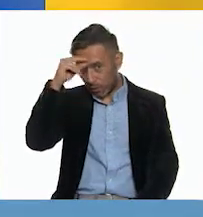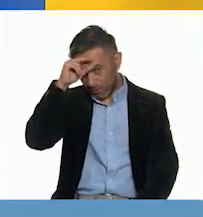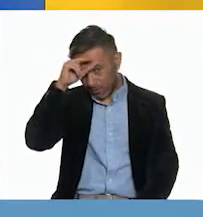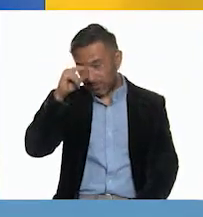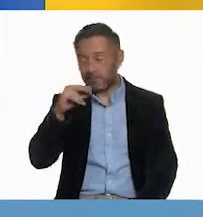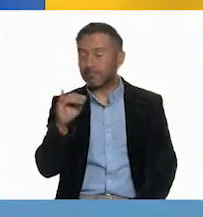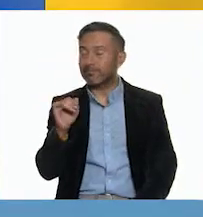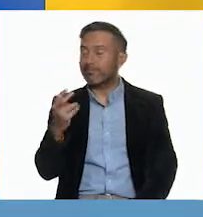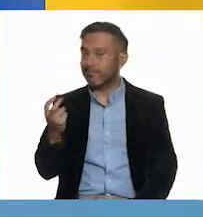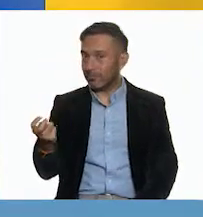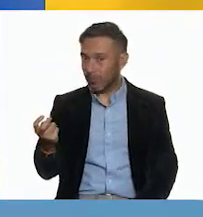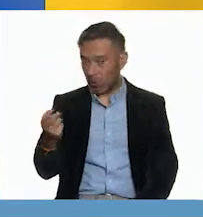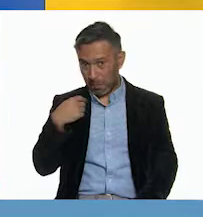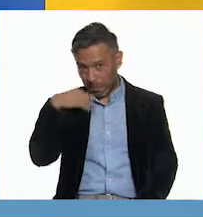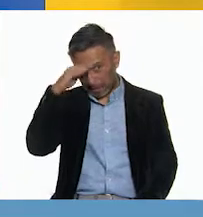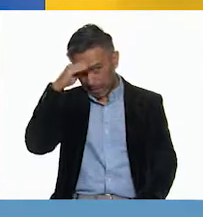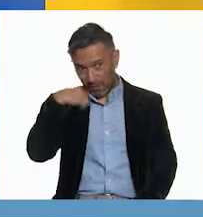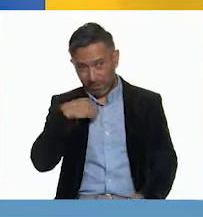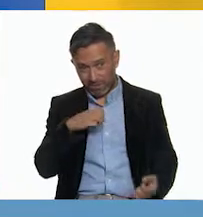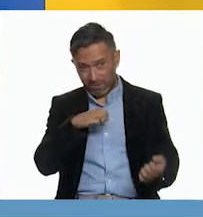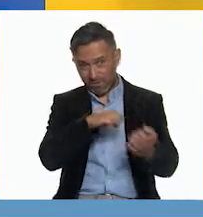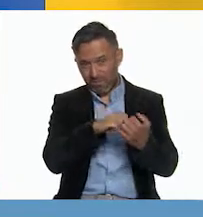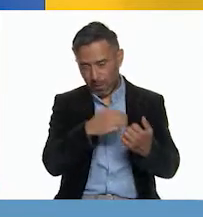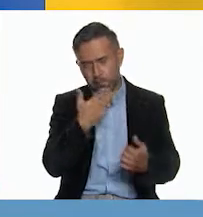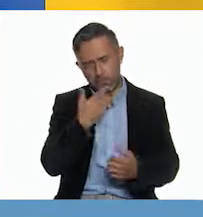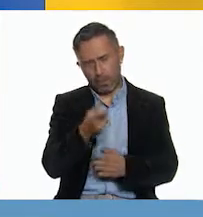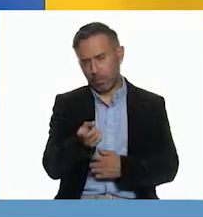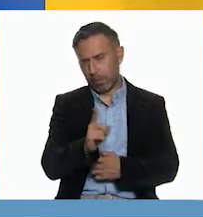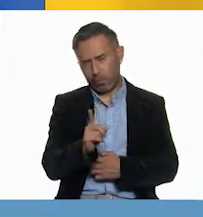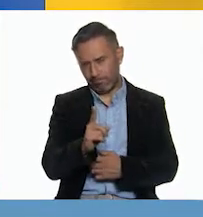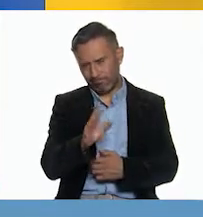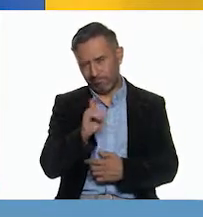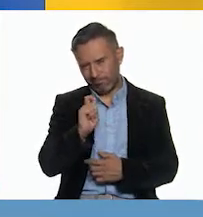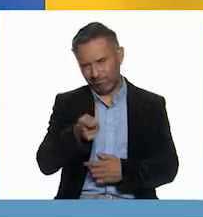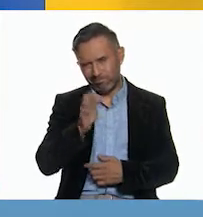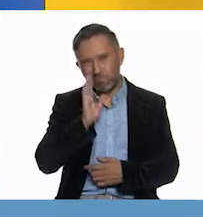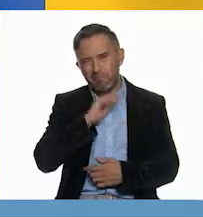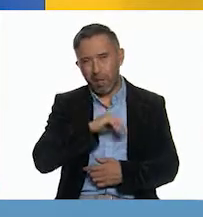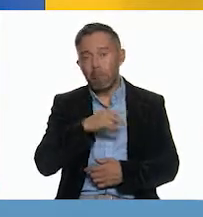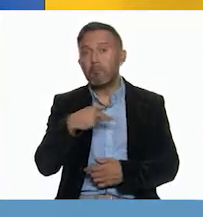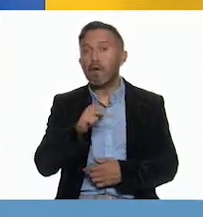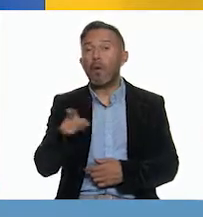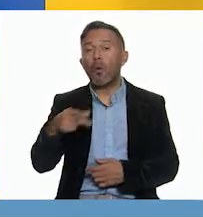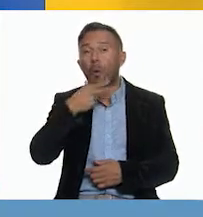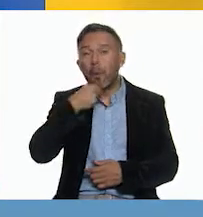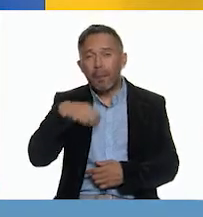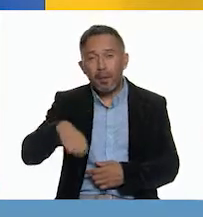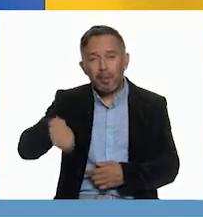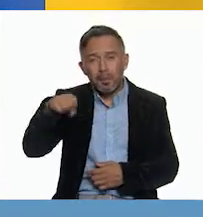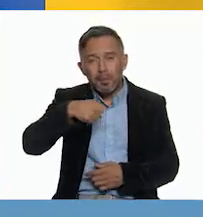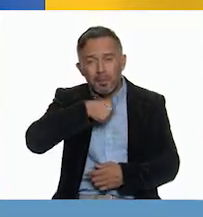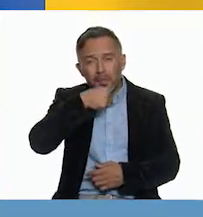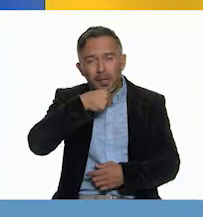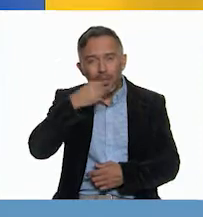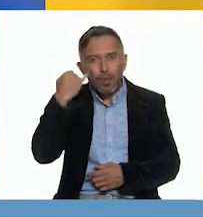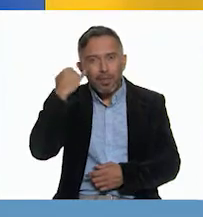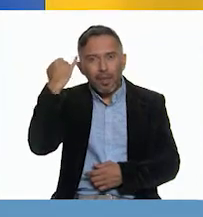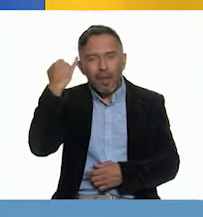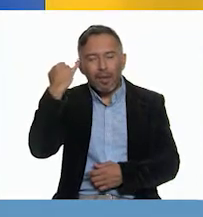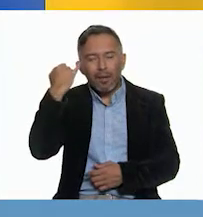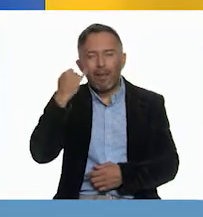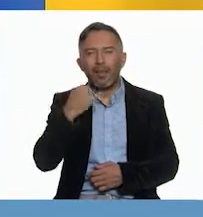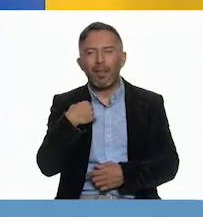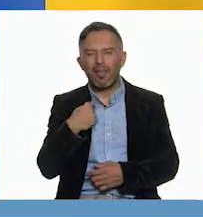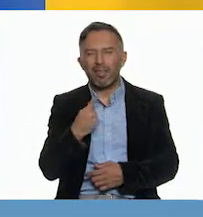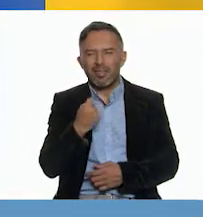que engañar sea bueno, pero tengo que aceptar que la solución del viejito fue la mejor. ¿Y saben por